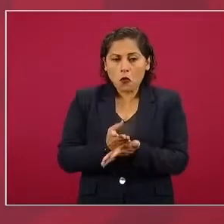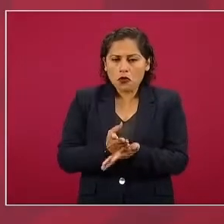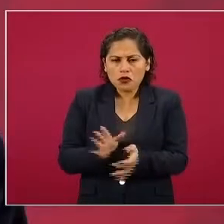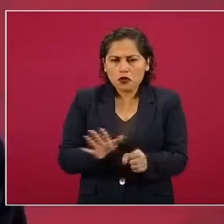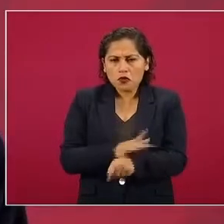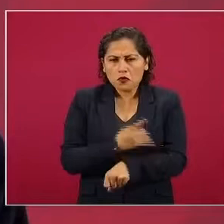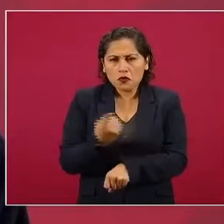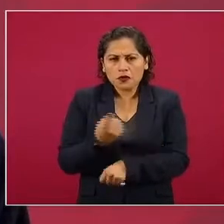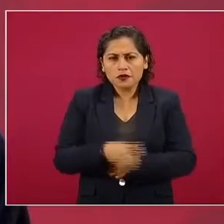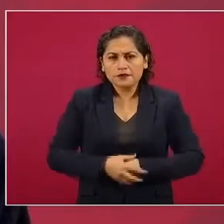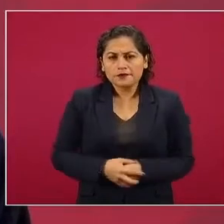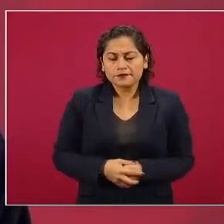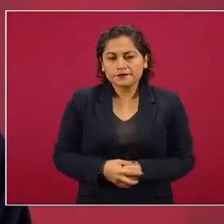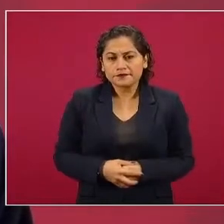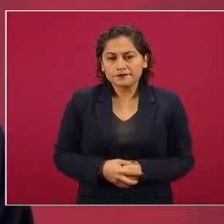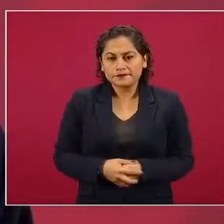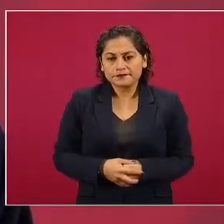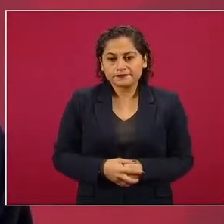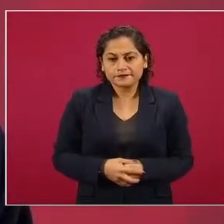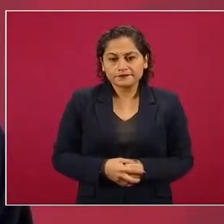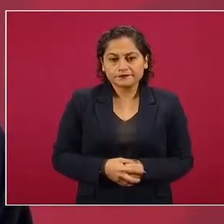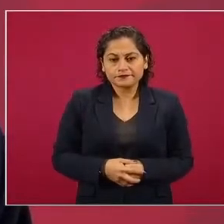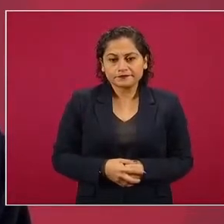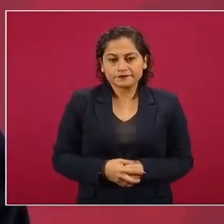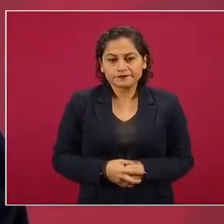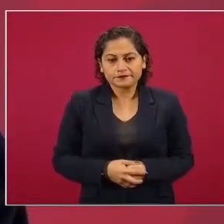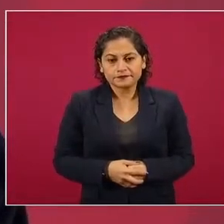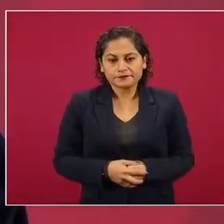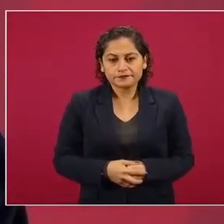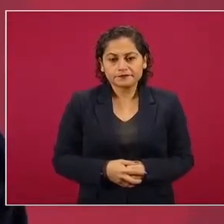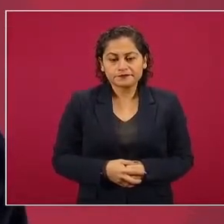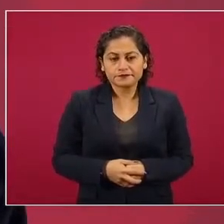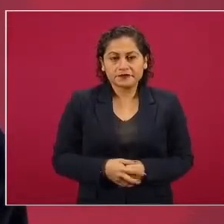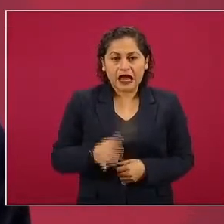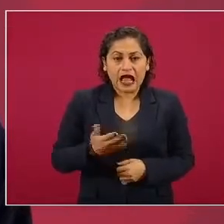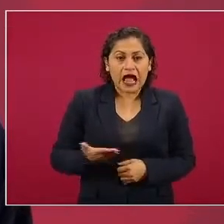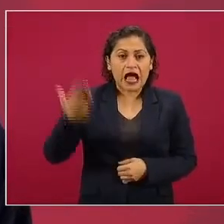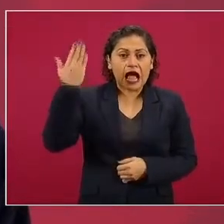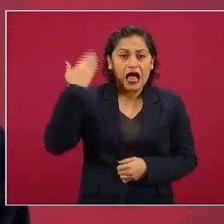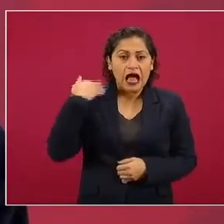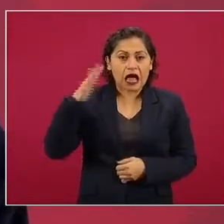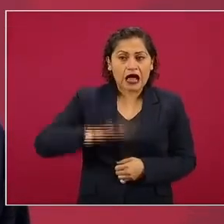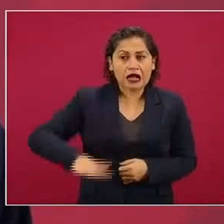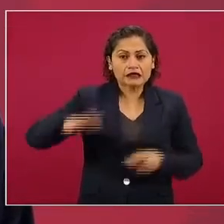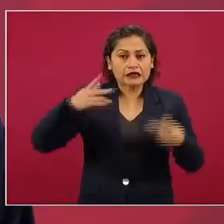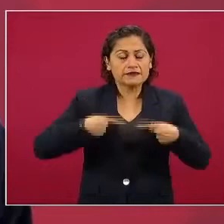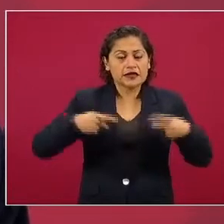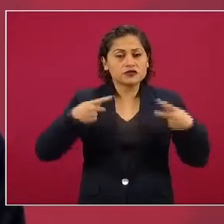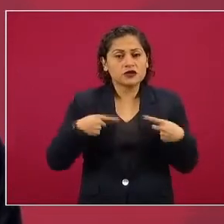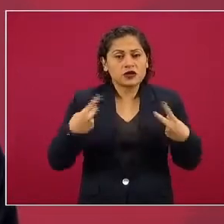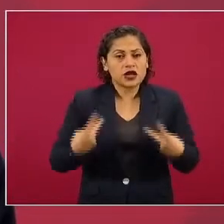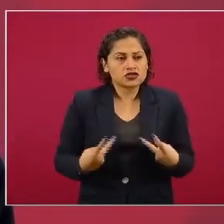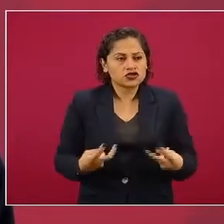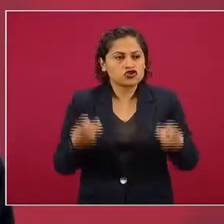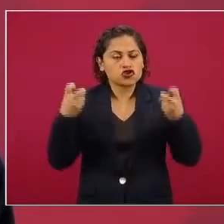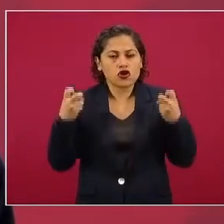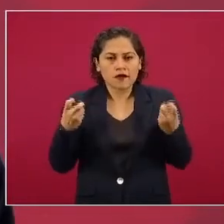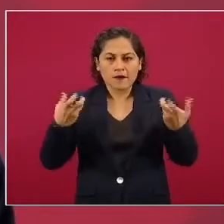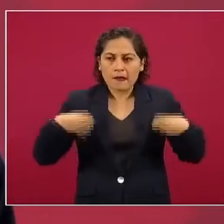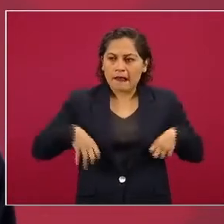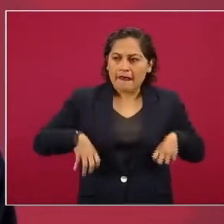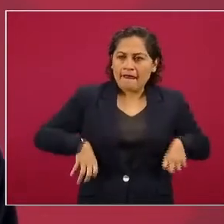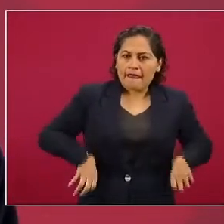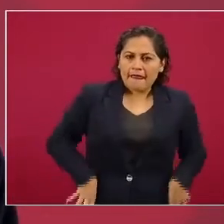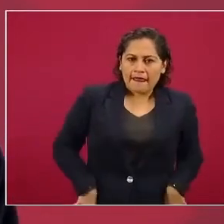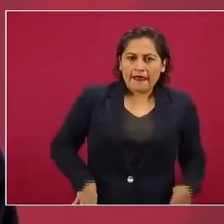a los que medraban, robaban, no les gusta